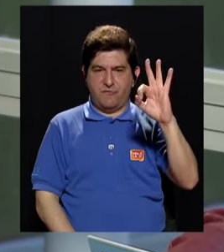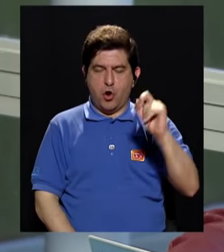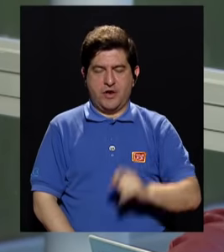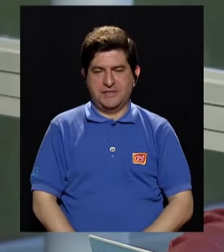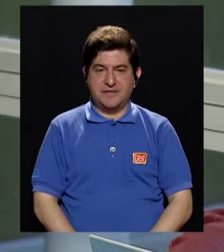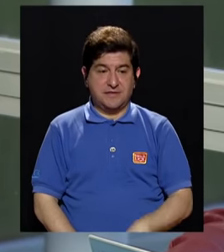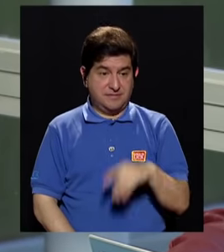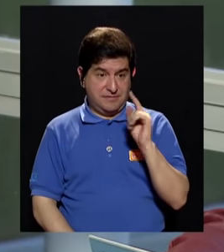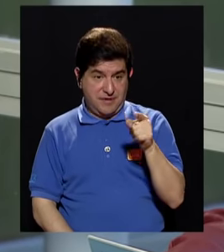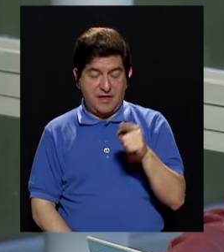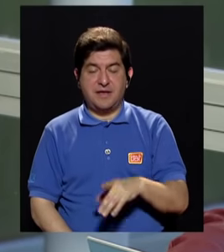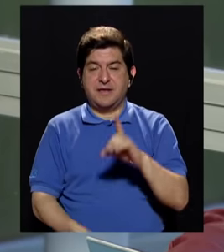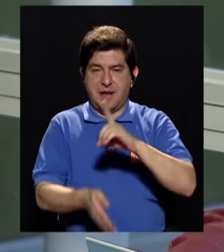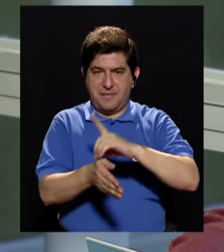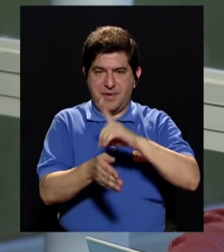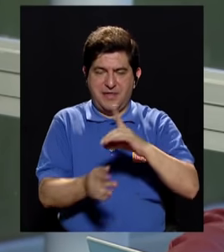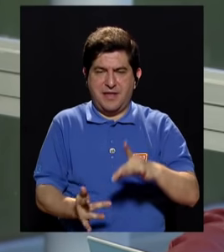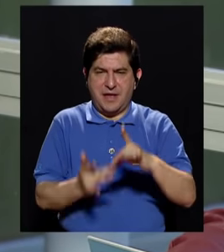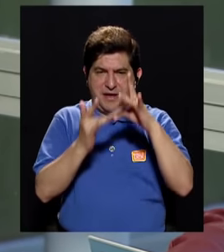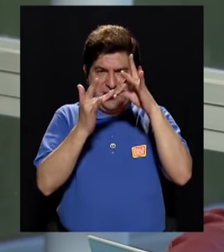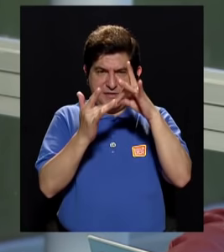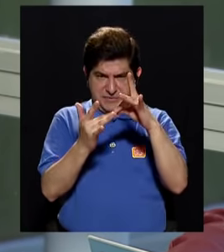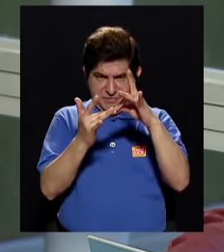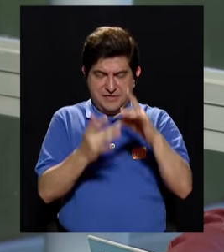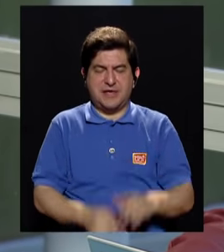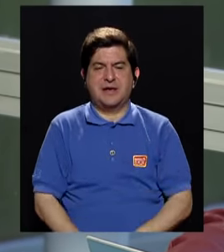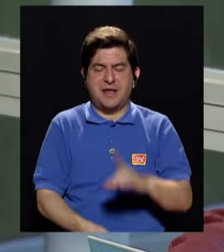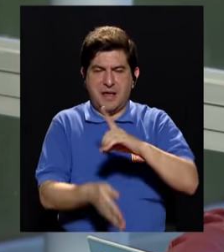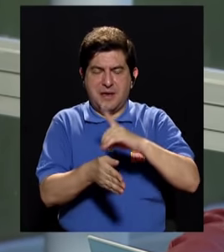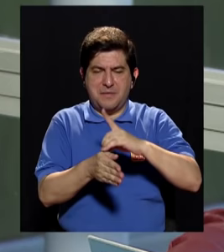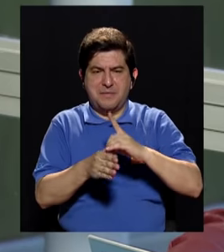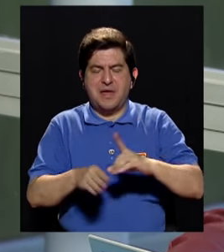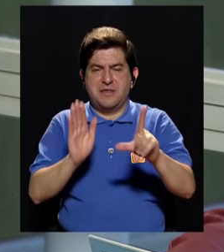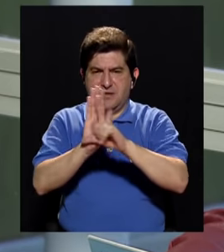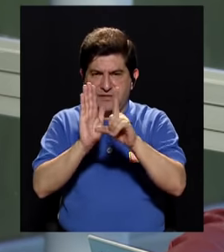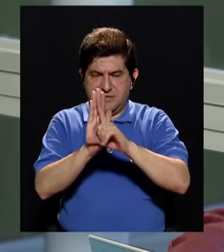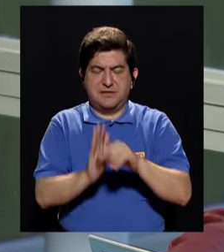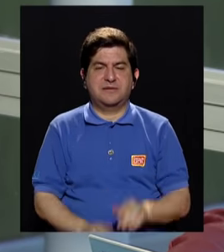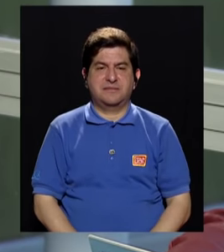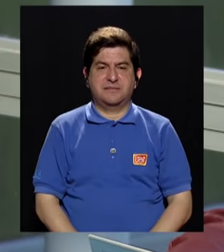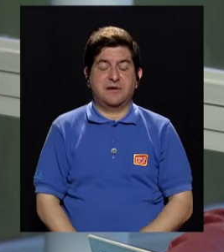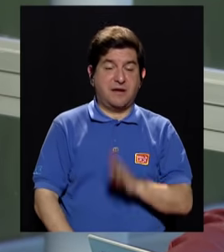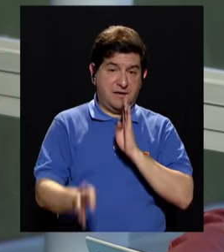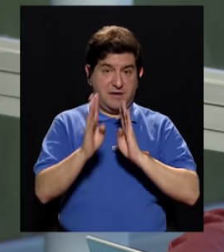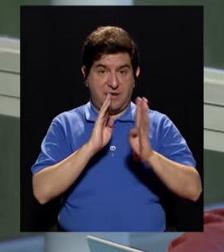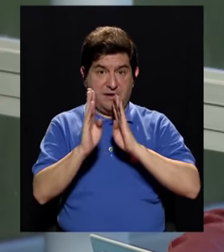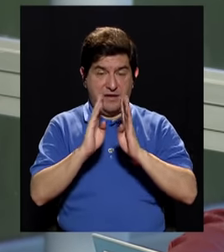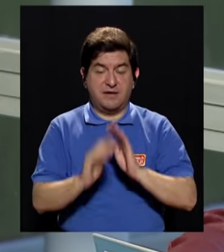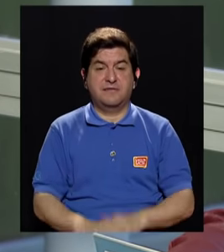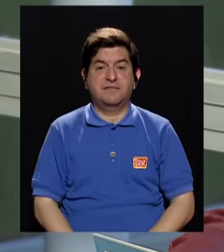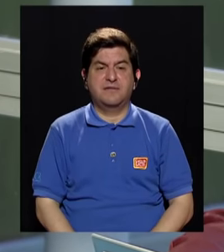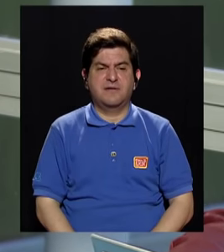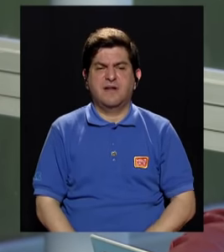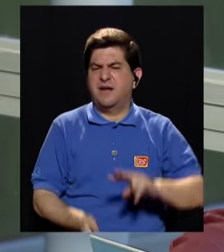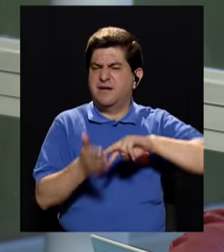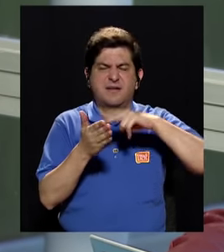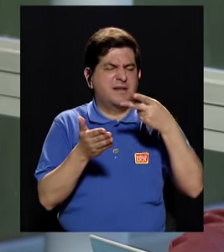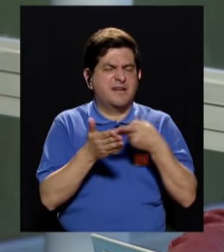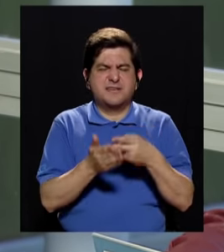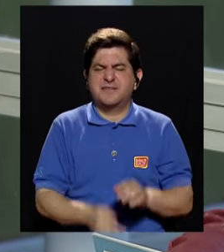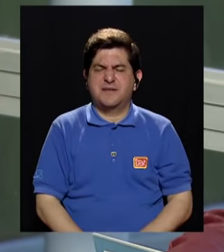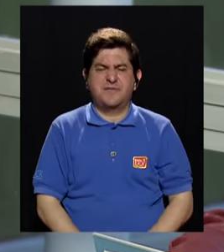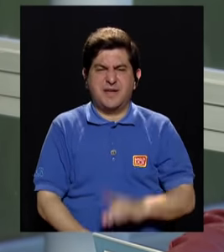flores quien es médico especialista en medicina legal y con quien estamos conversando acerca de Qué es la